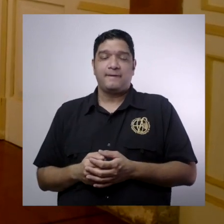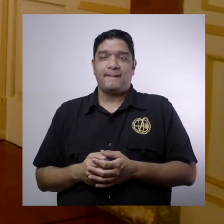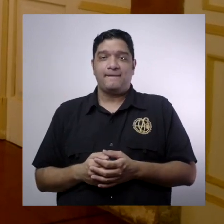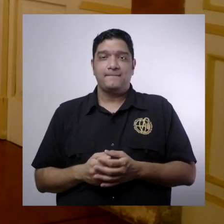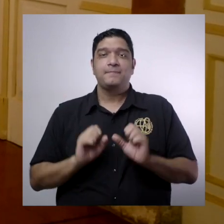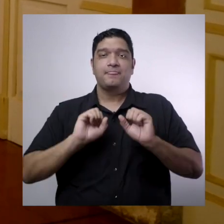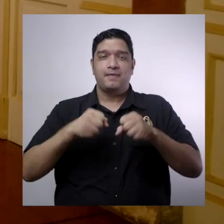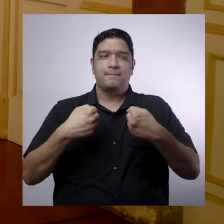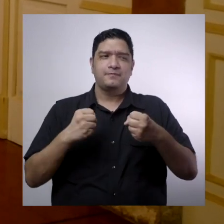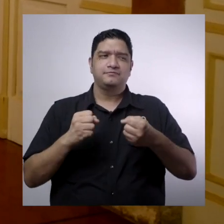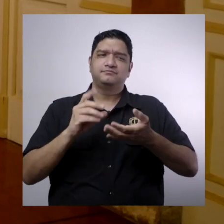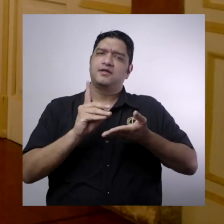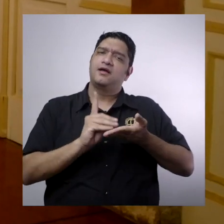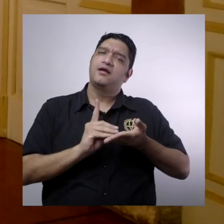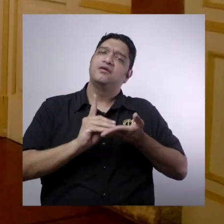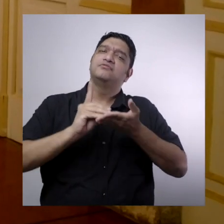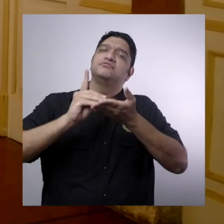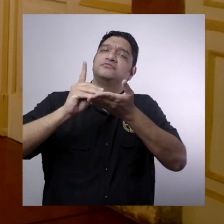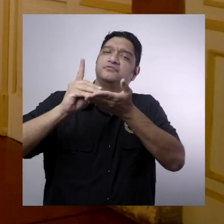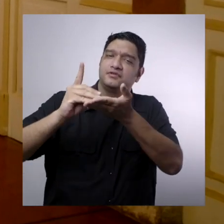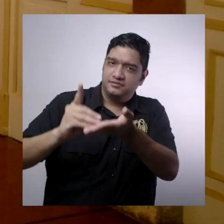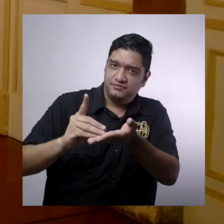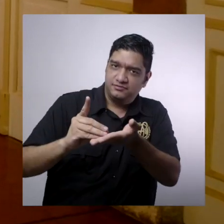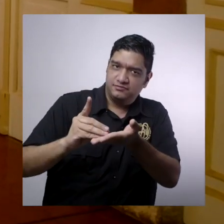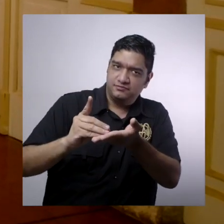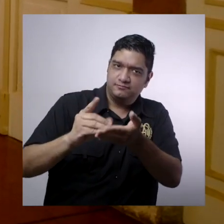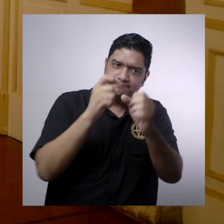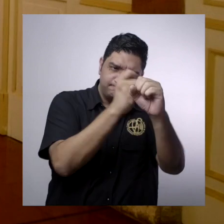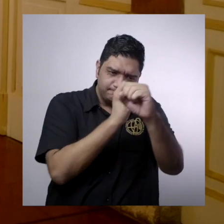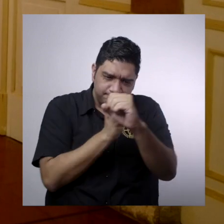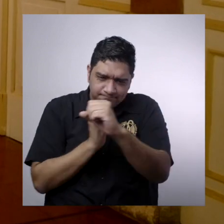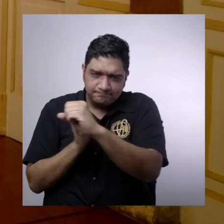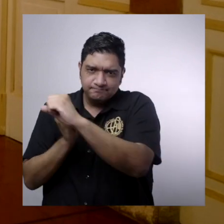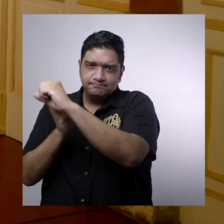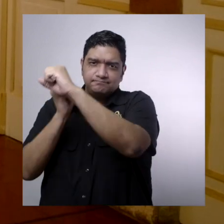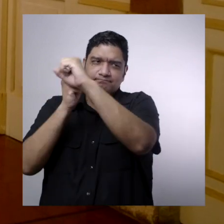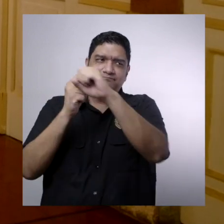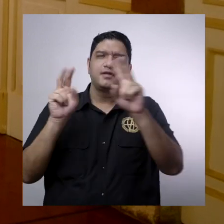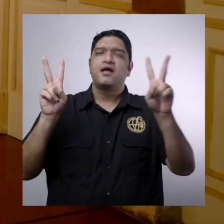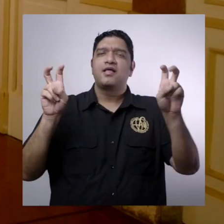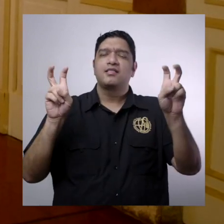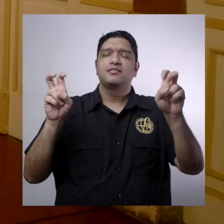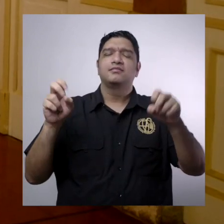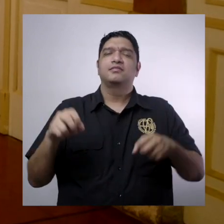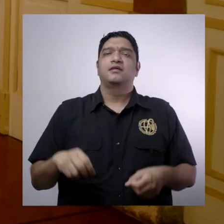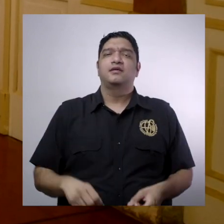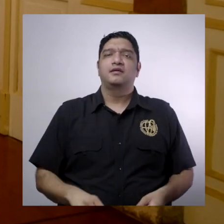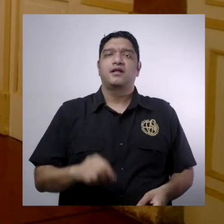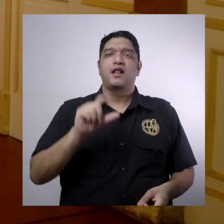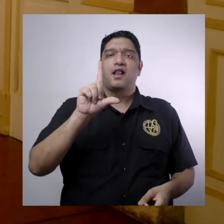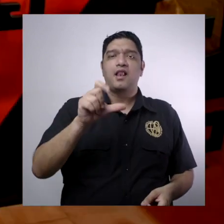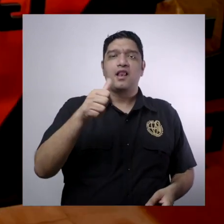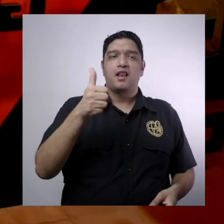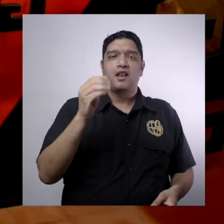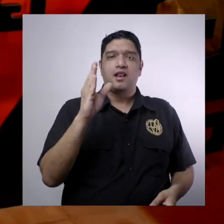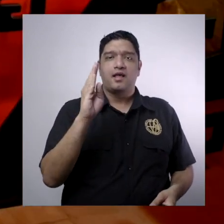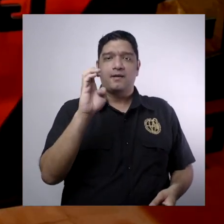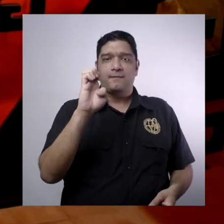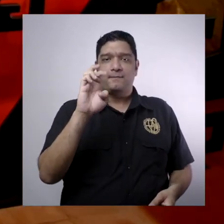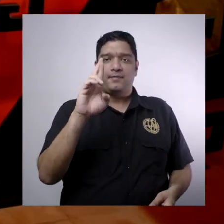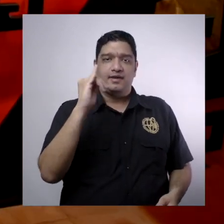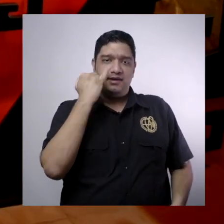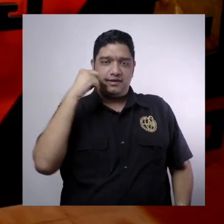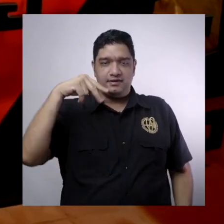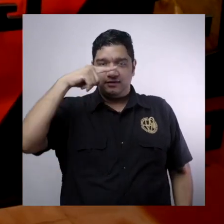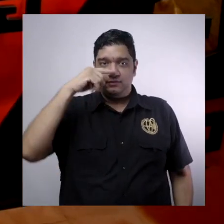de donar una obra que se llama Laberinto a la Casa Ibargüen.